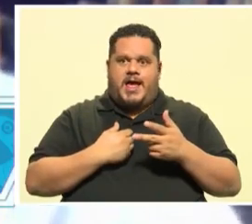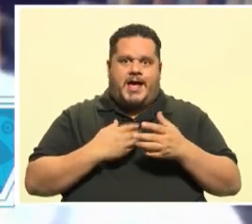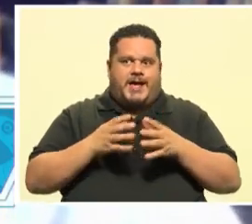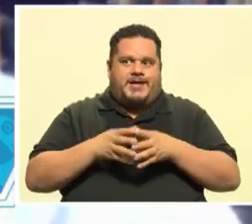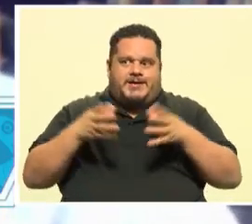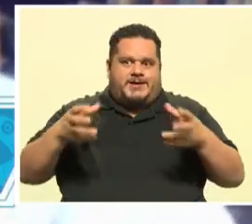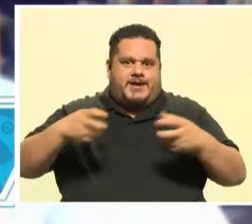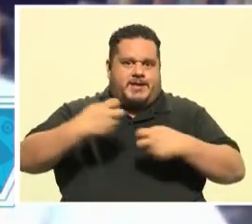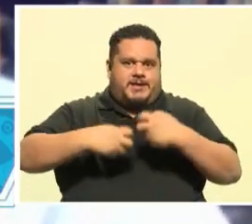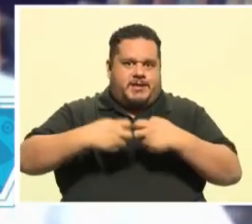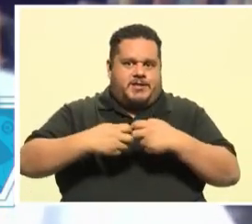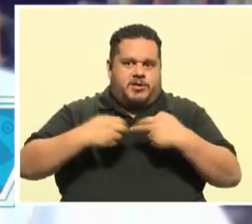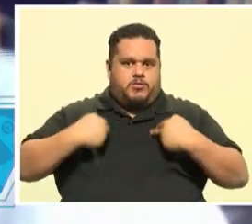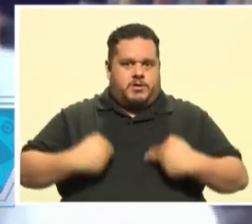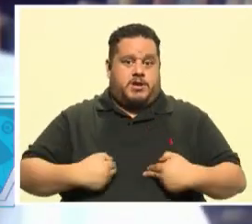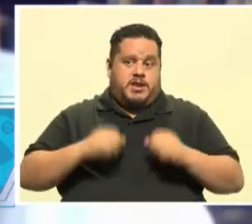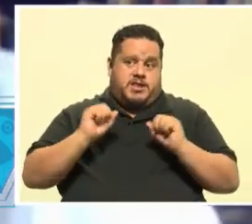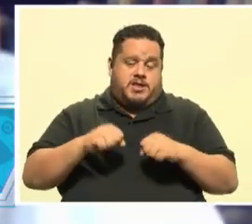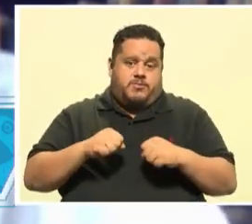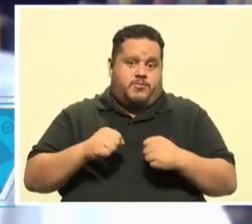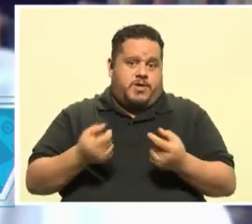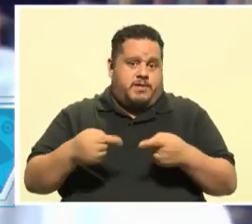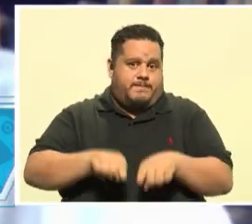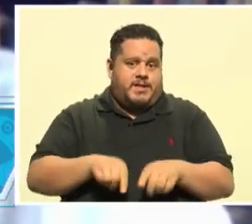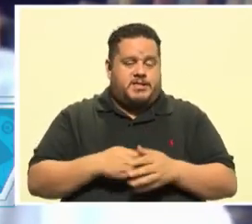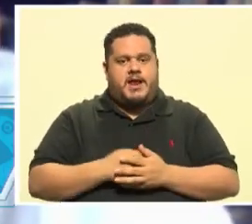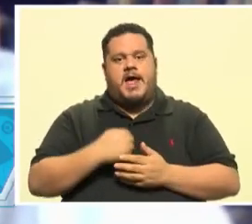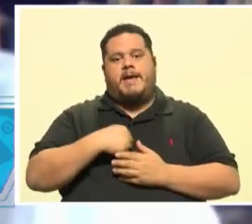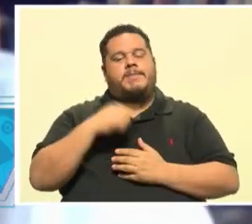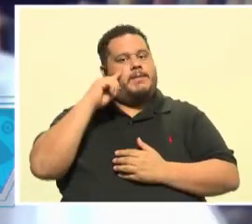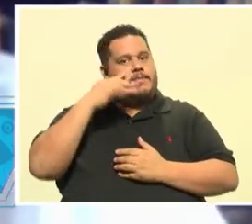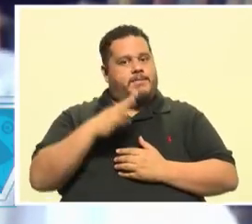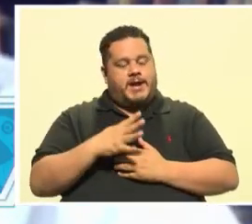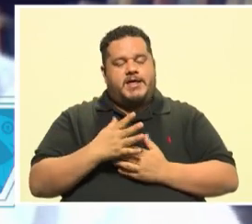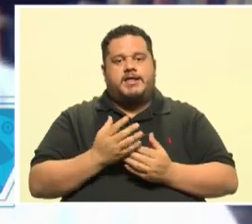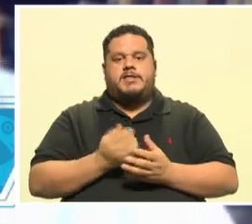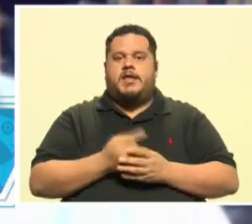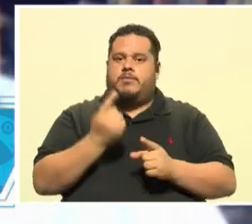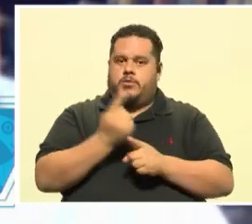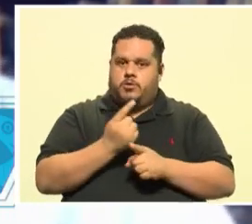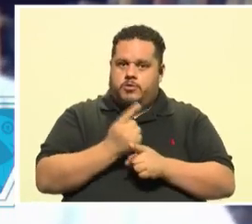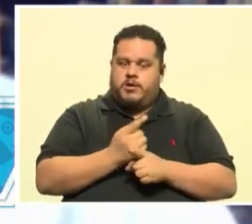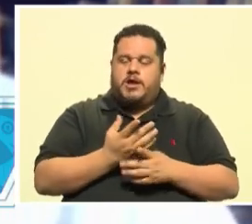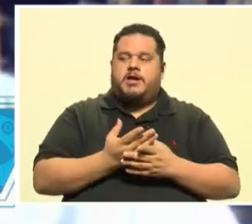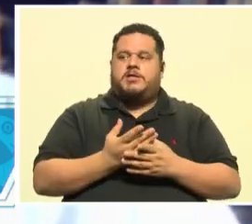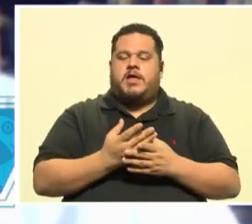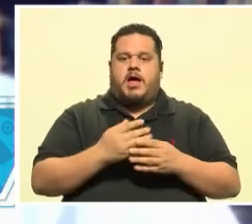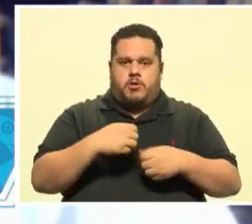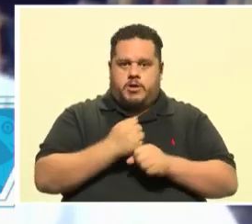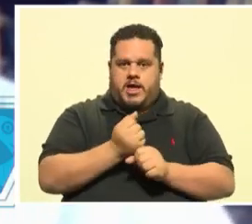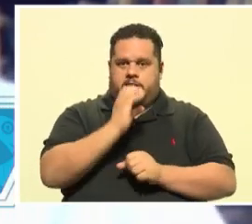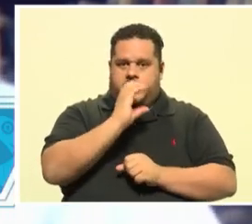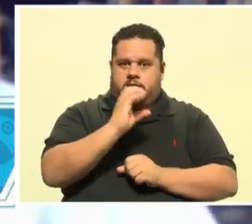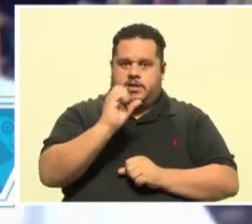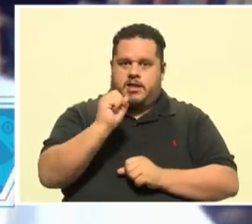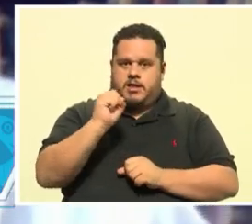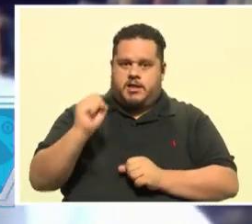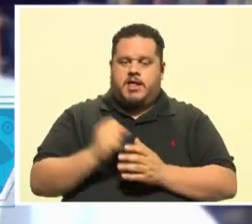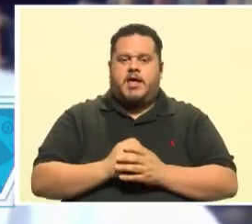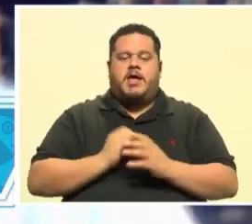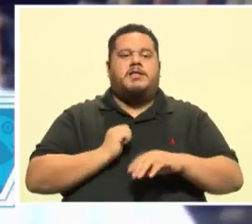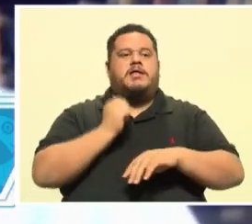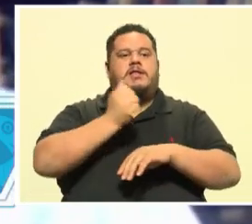es el universo que se ha examinado o del cual tenemos pruebas. Tal vez un indicador